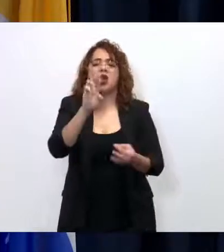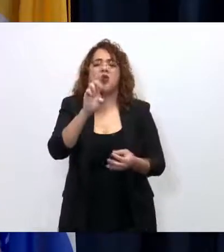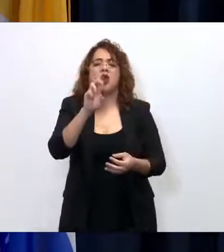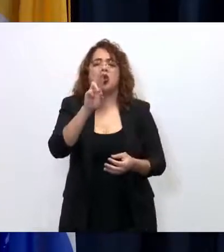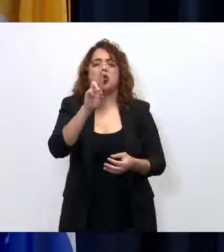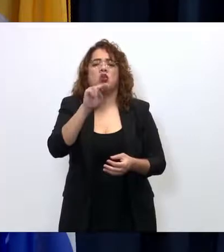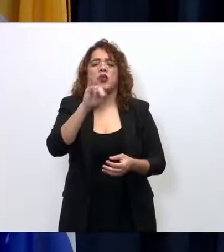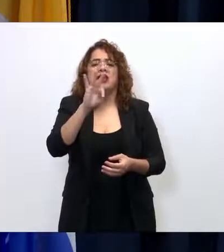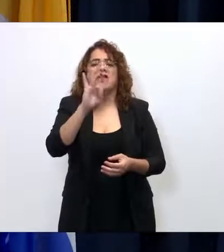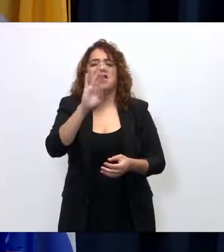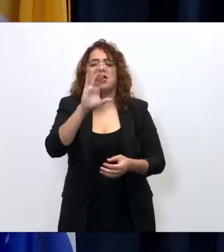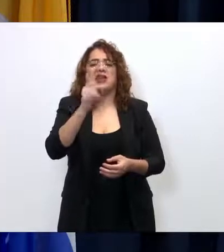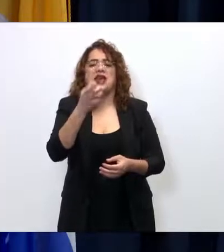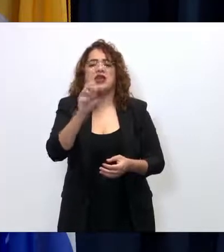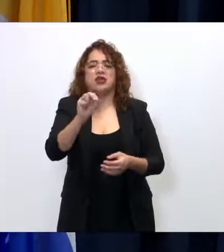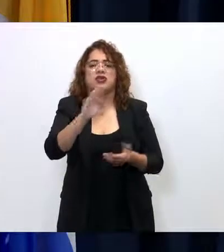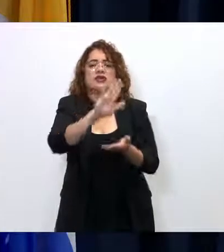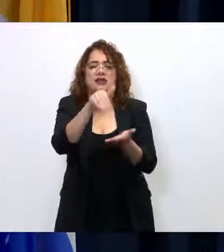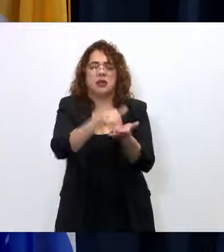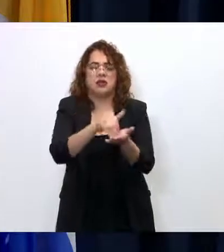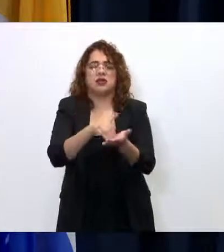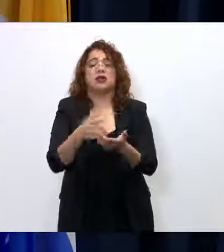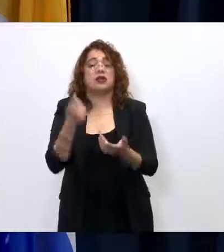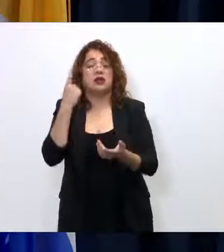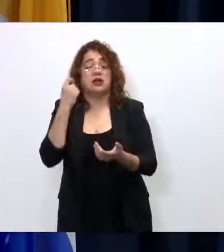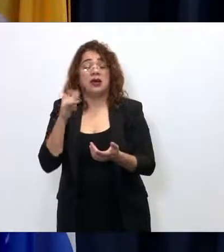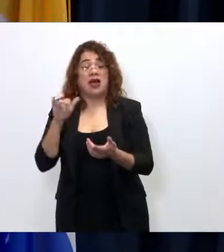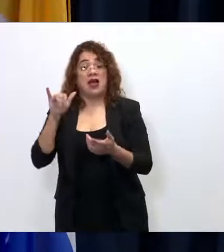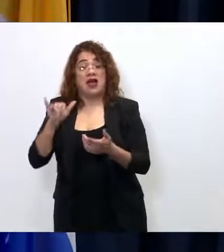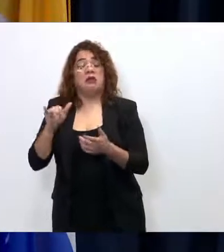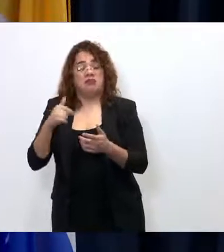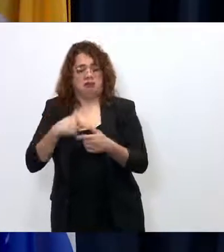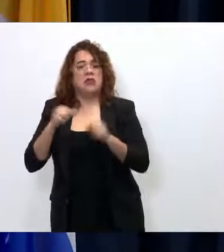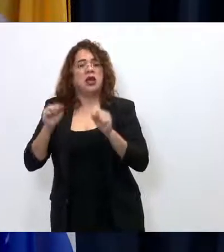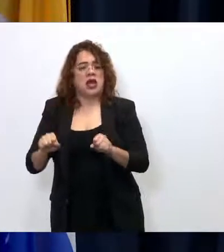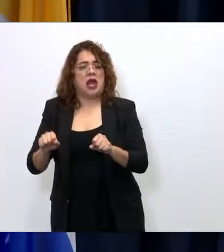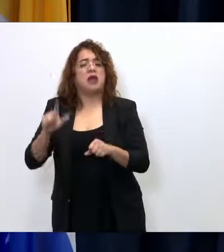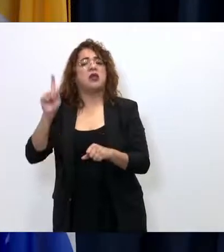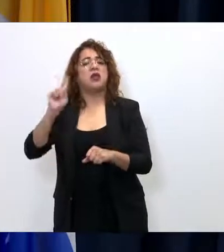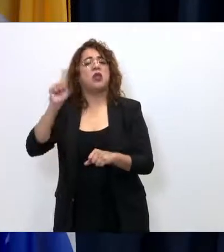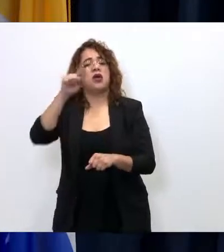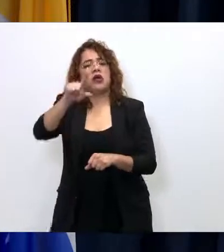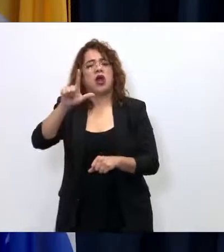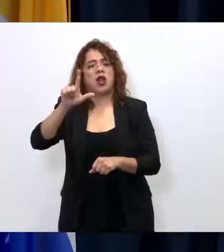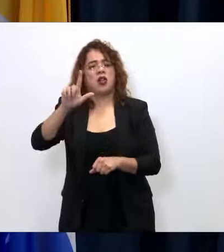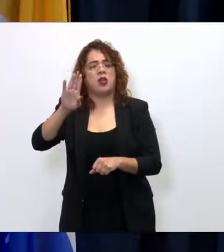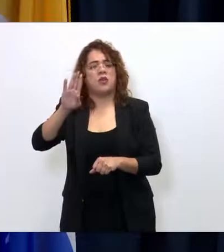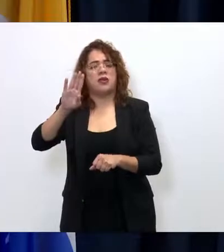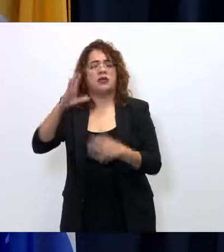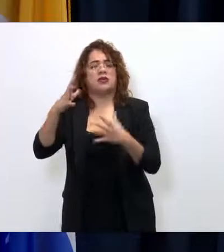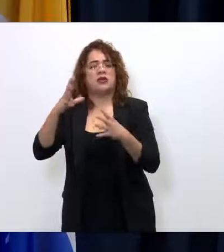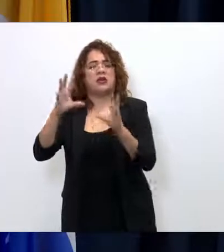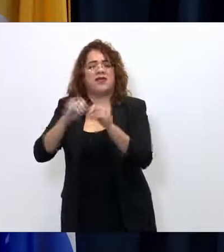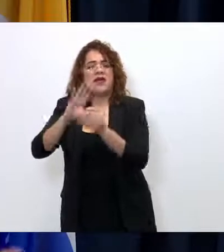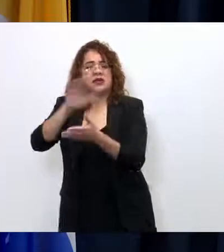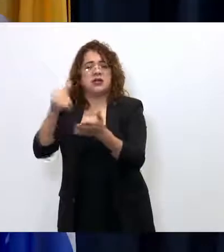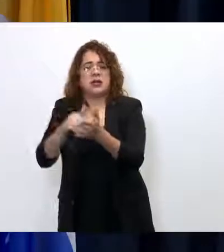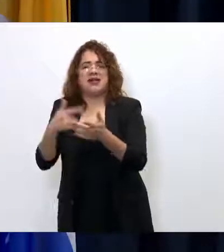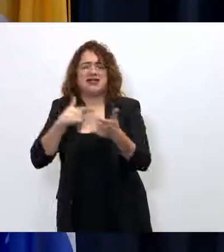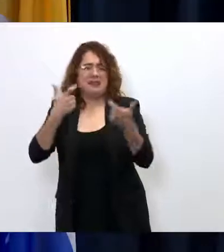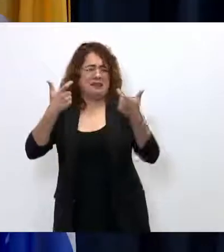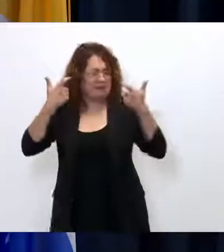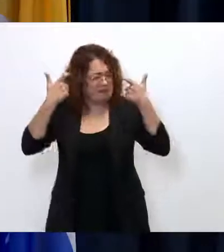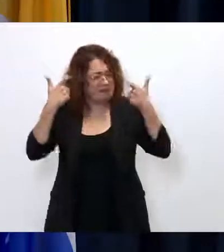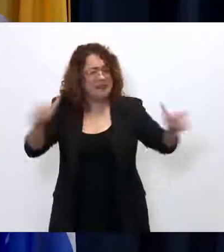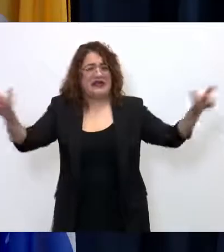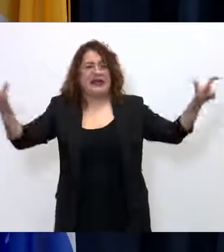manera va a afectar a nuestro programa de vacunación. El Centro de Convenciones va a continuar